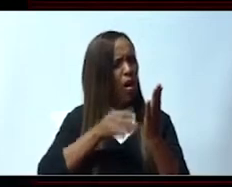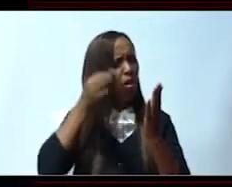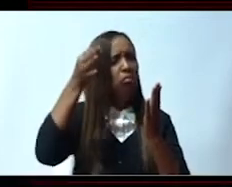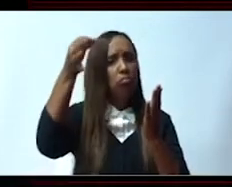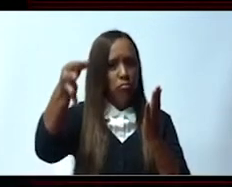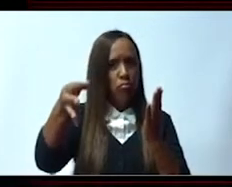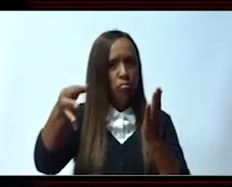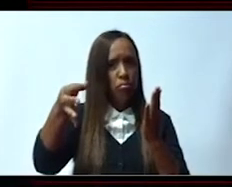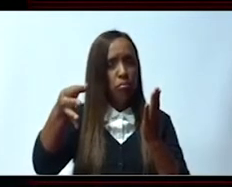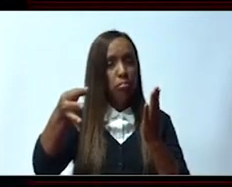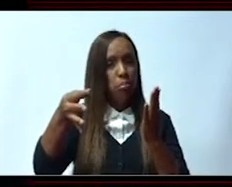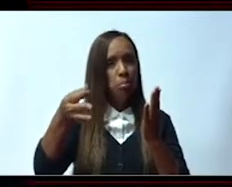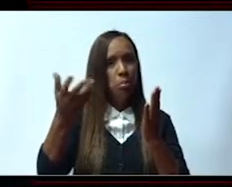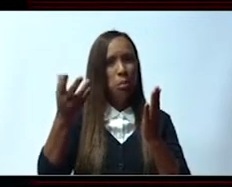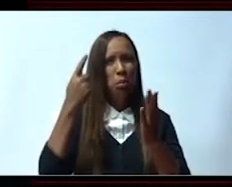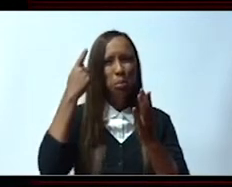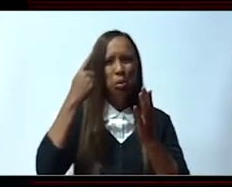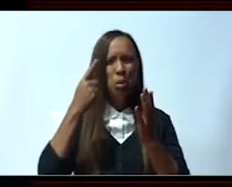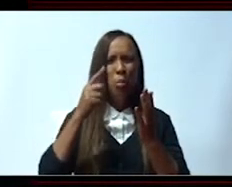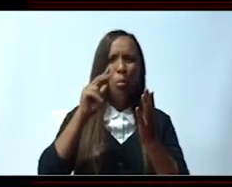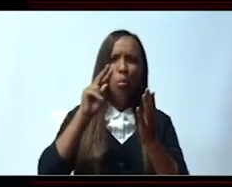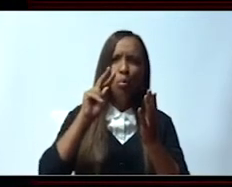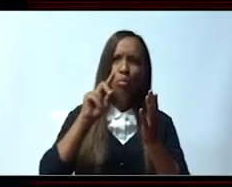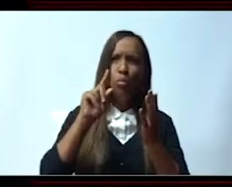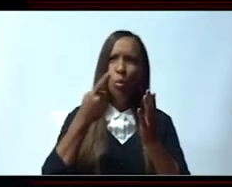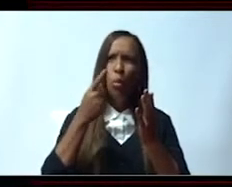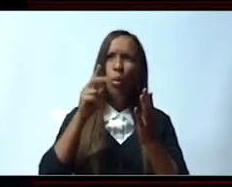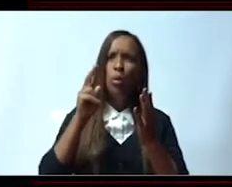En la sesión número 28.